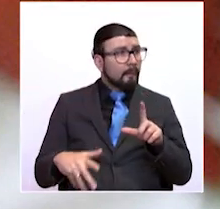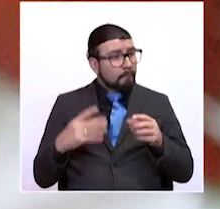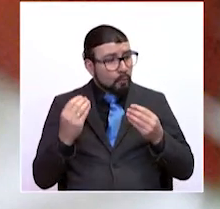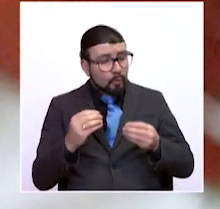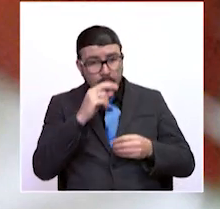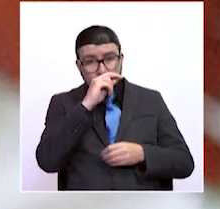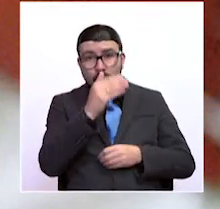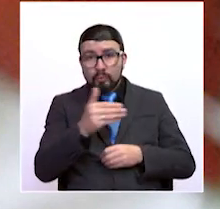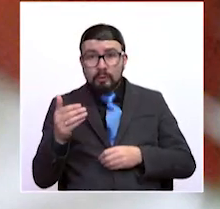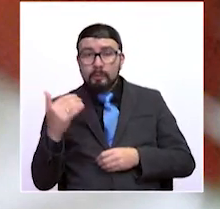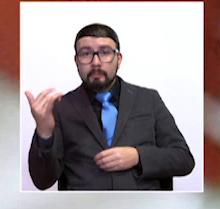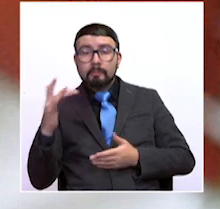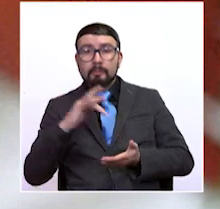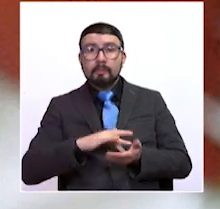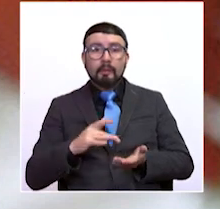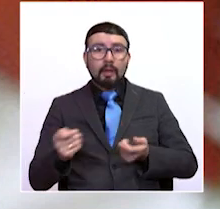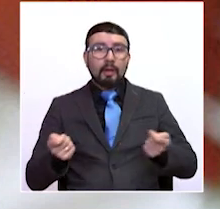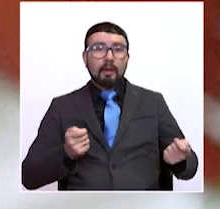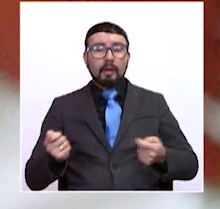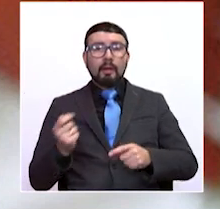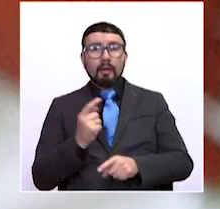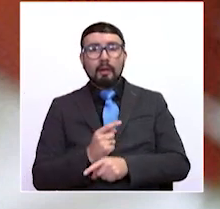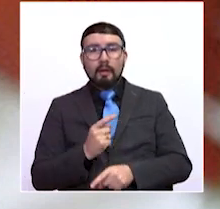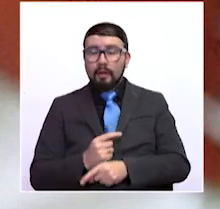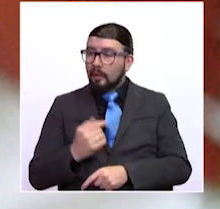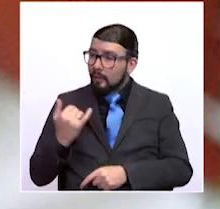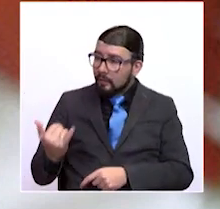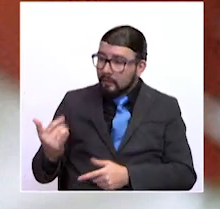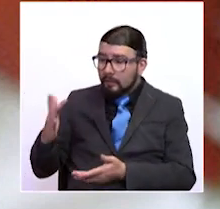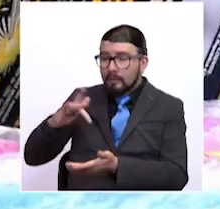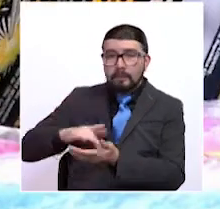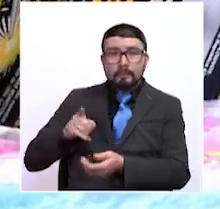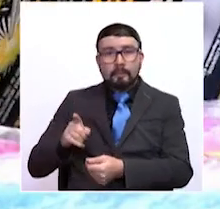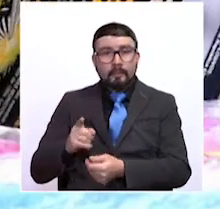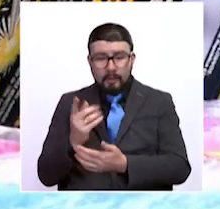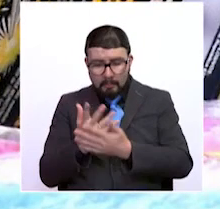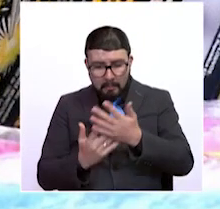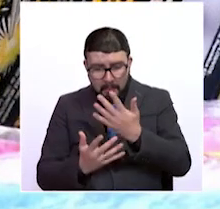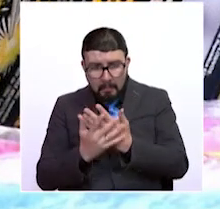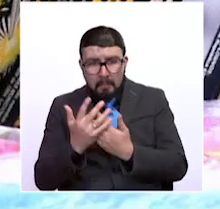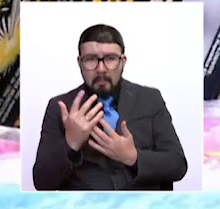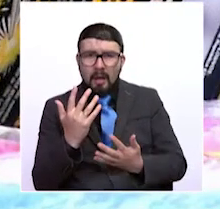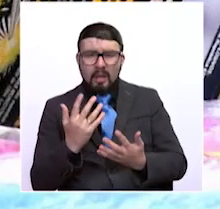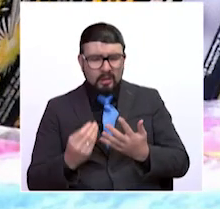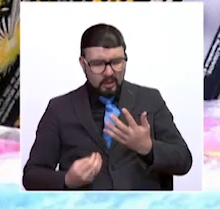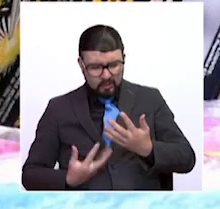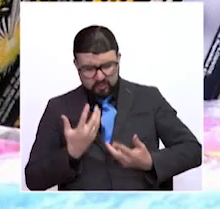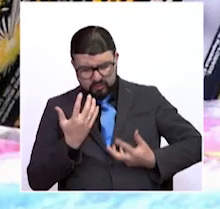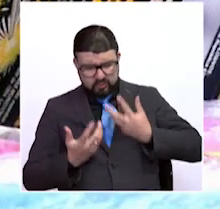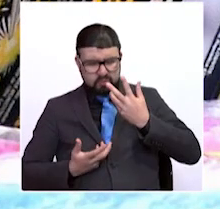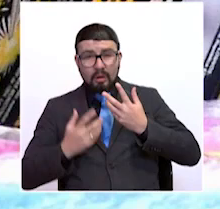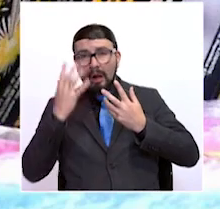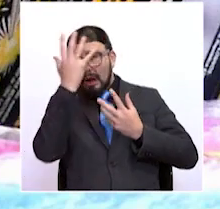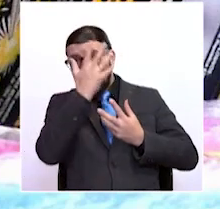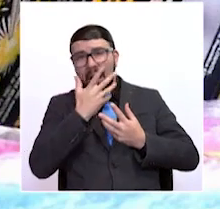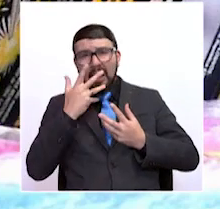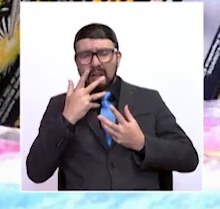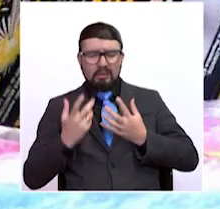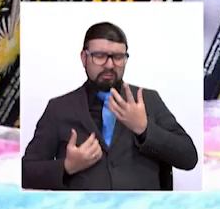niños que llegan con las manitos quemadas, con la cara quemada, y